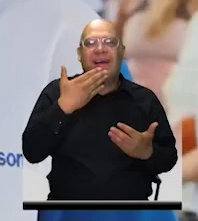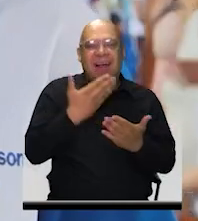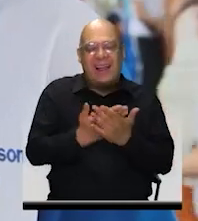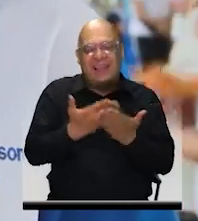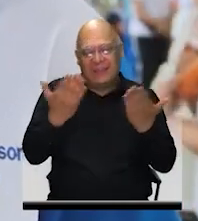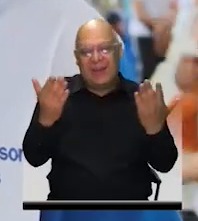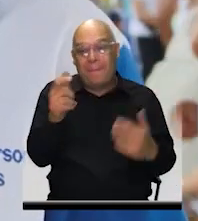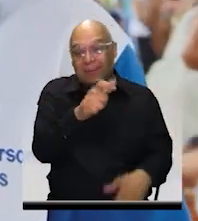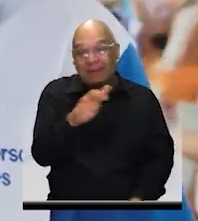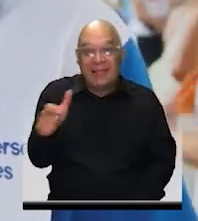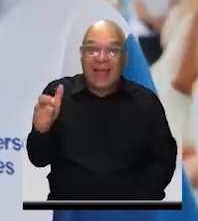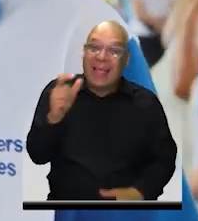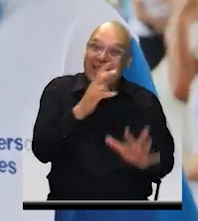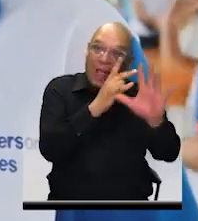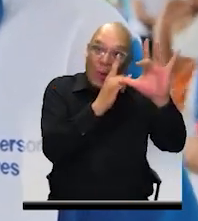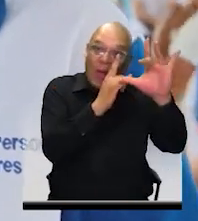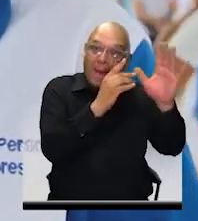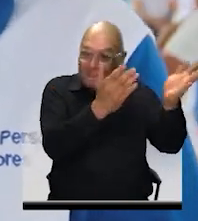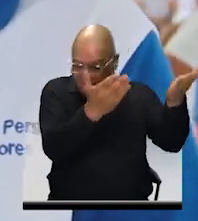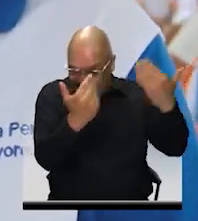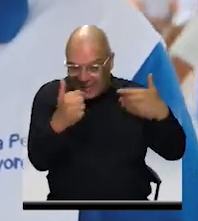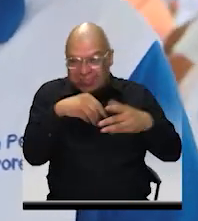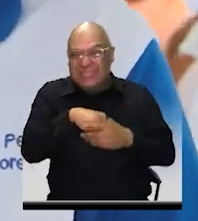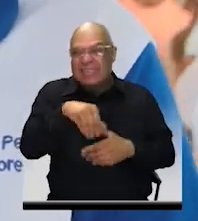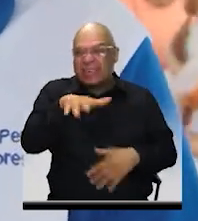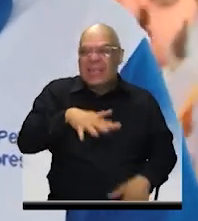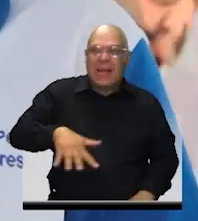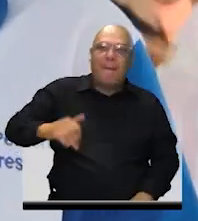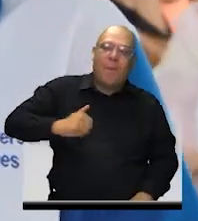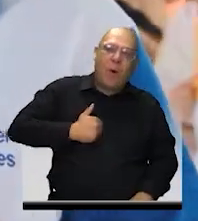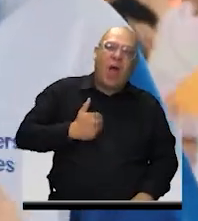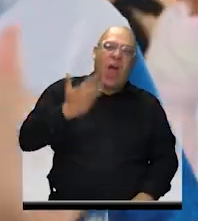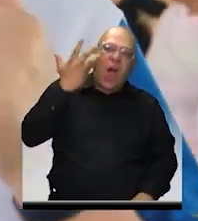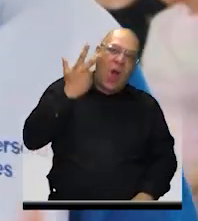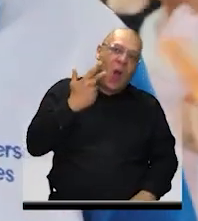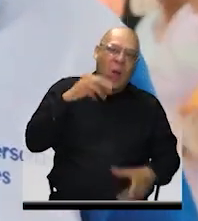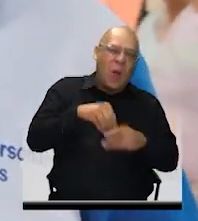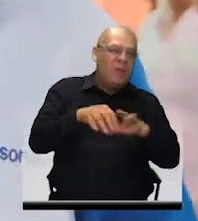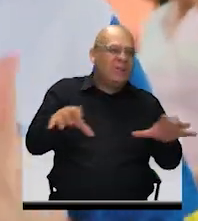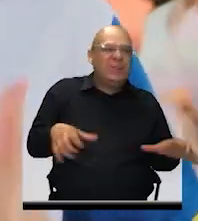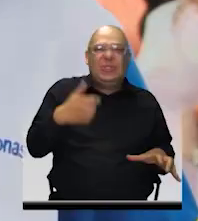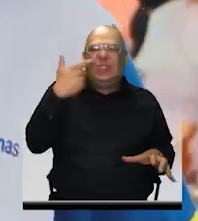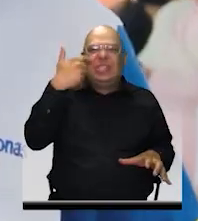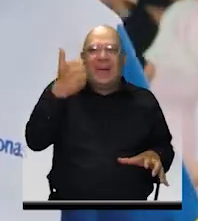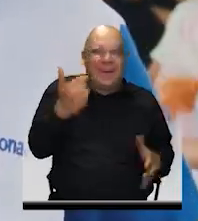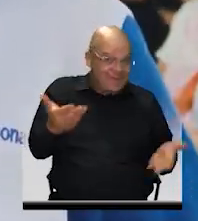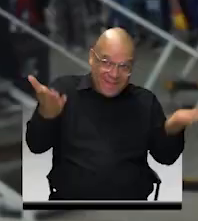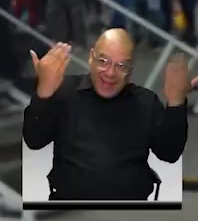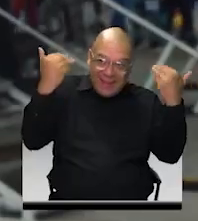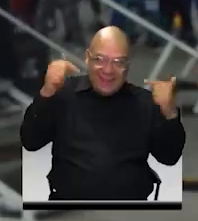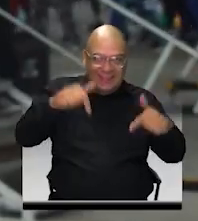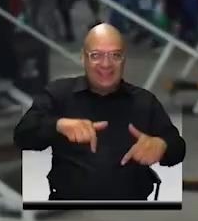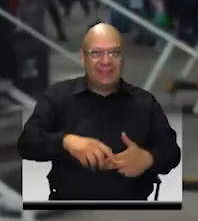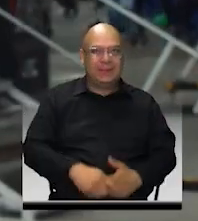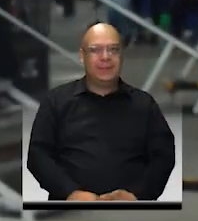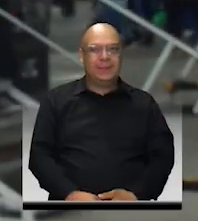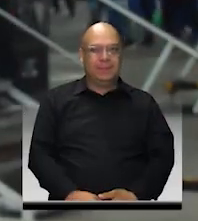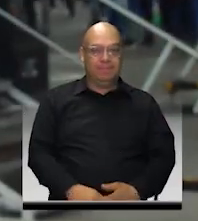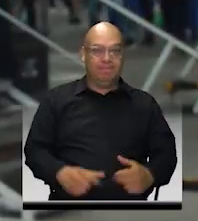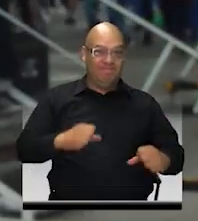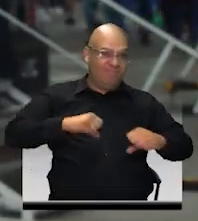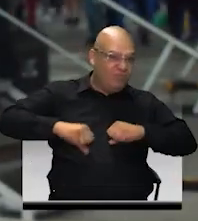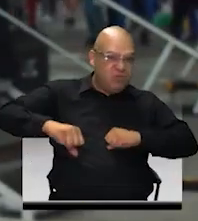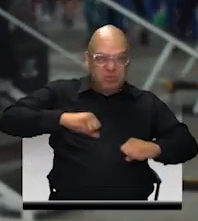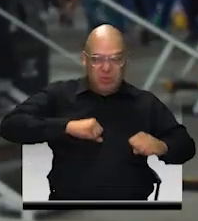invito a todos los itagüiseños para que participemos cada día de estos momentos tan maravillosos. Aquí los espero. Los beneficios de la